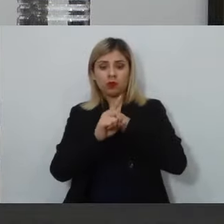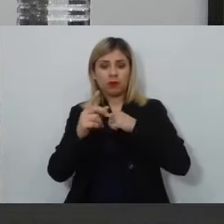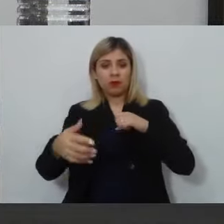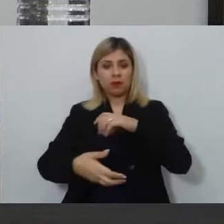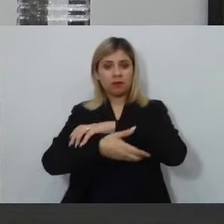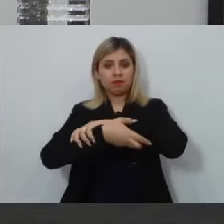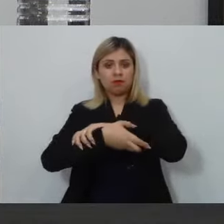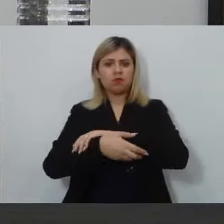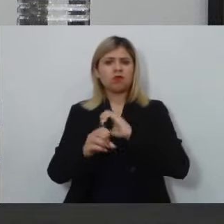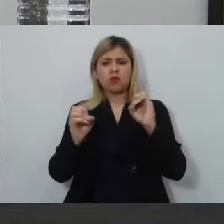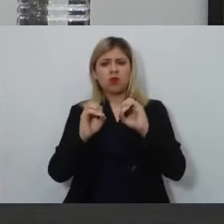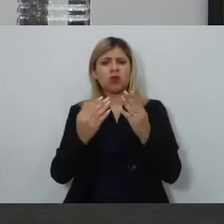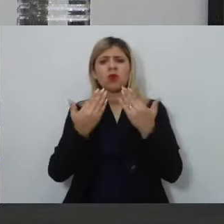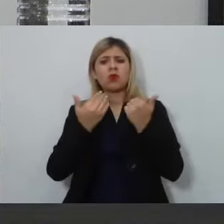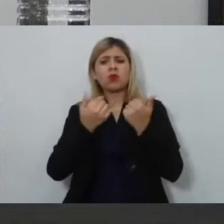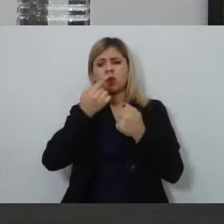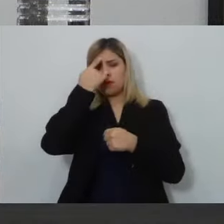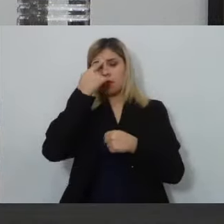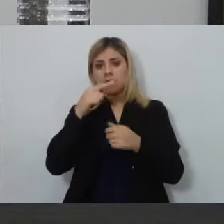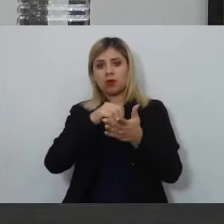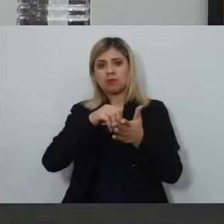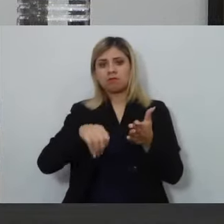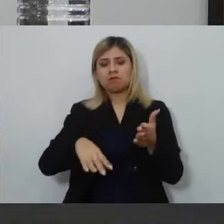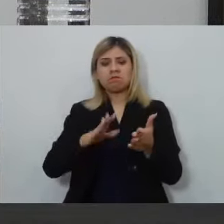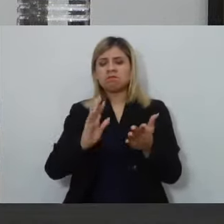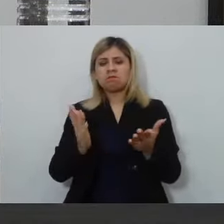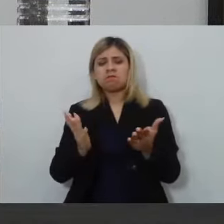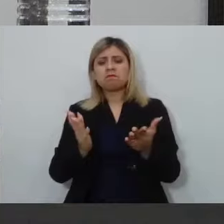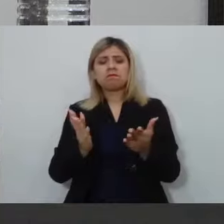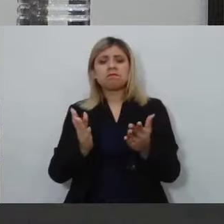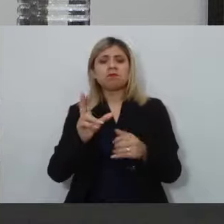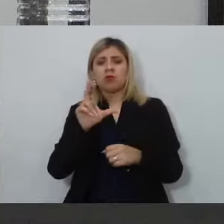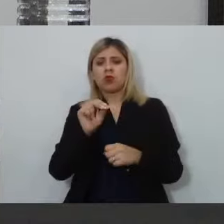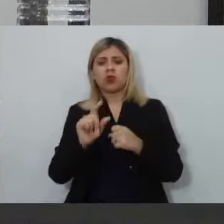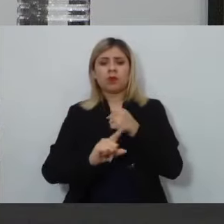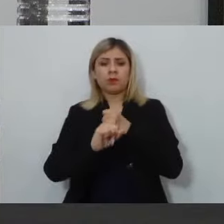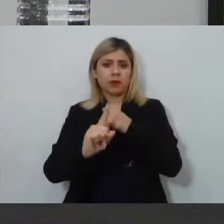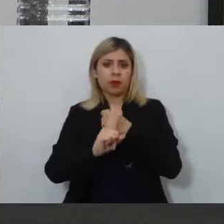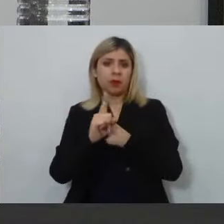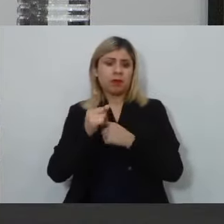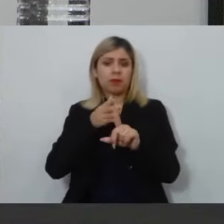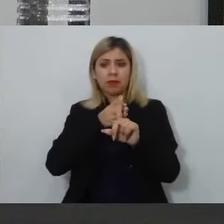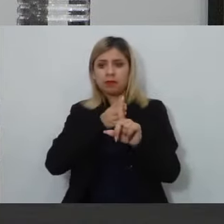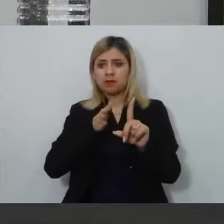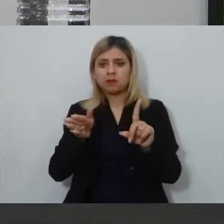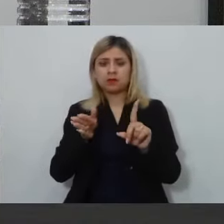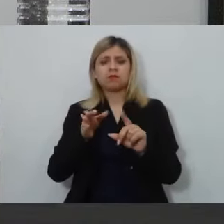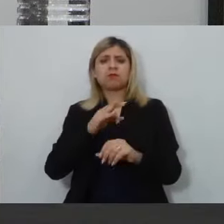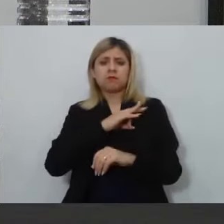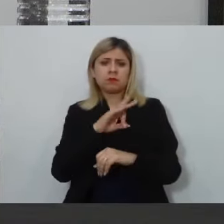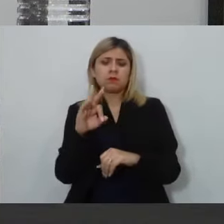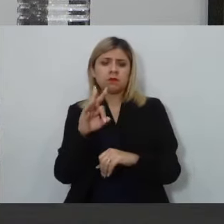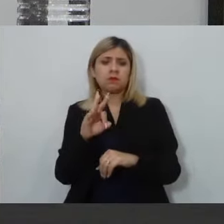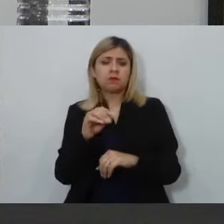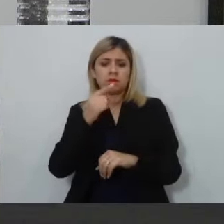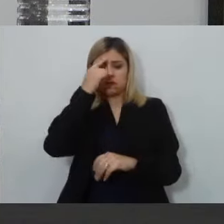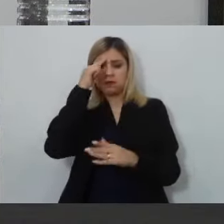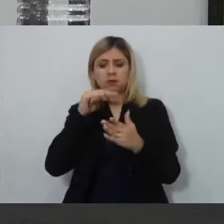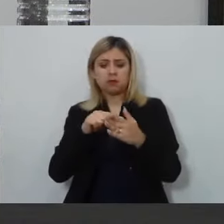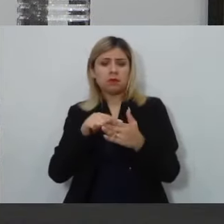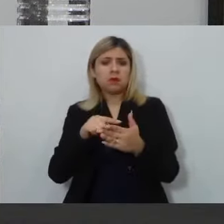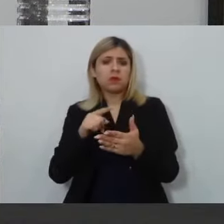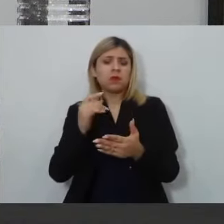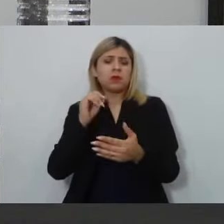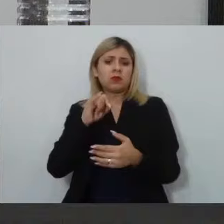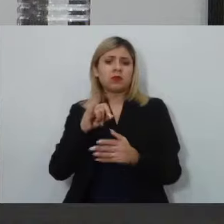entenderse así pero si lo dejamos plasmado mejor aún porque entonces de lo que si no se pone plasmado pudiera ser que